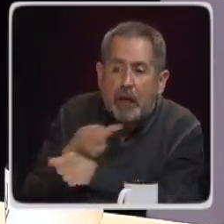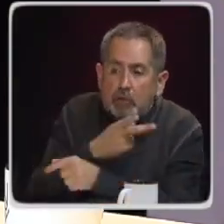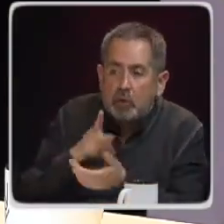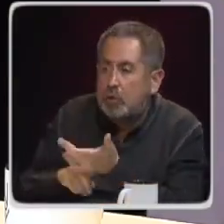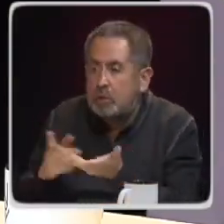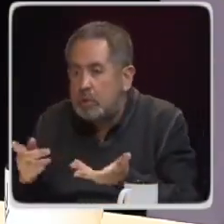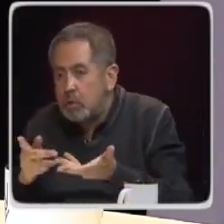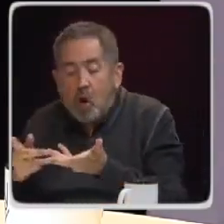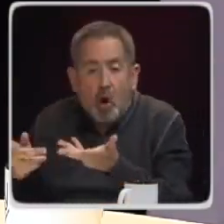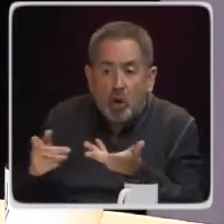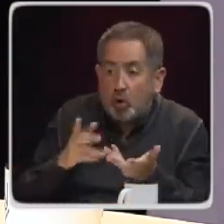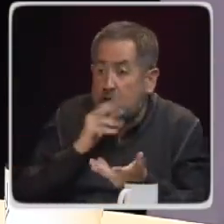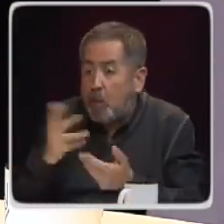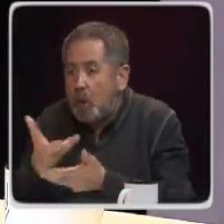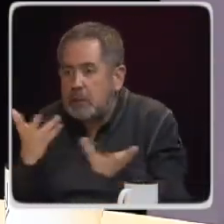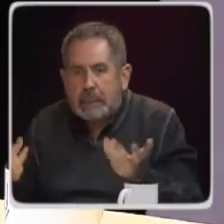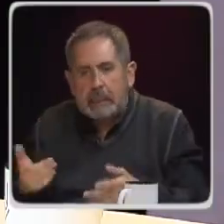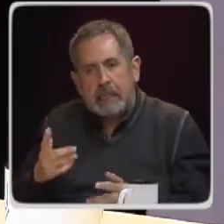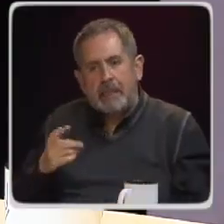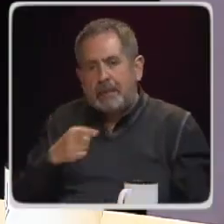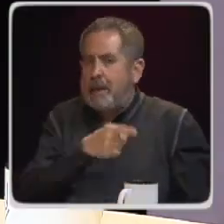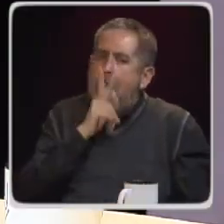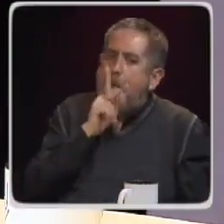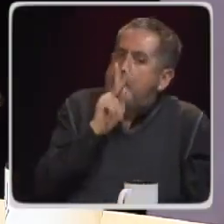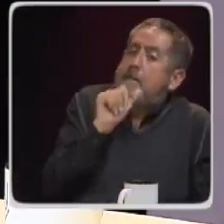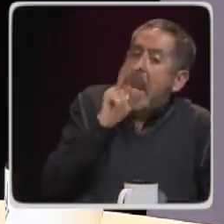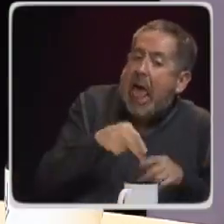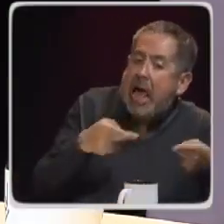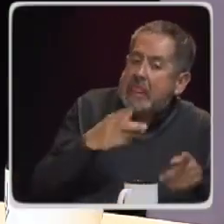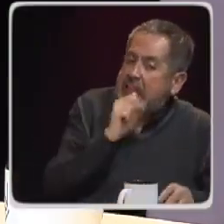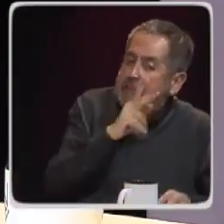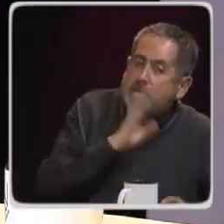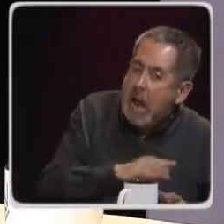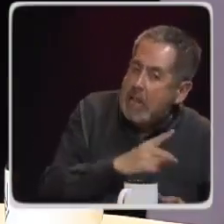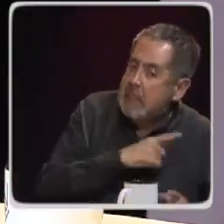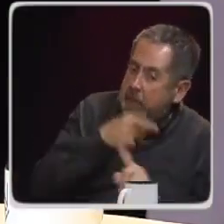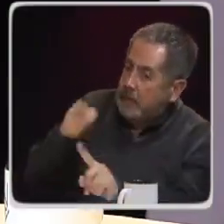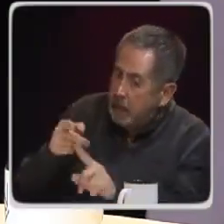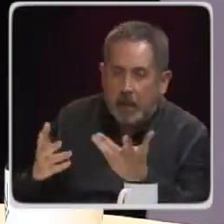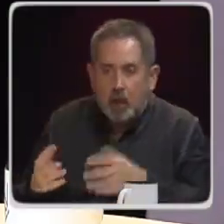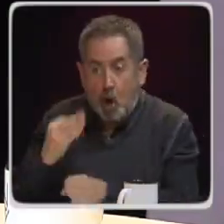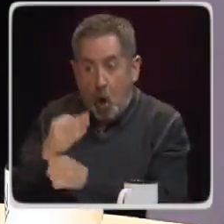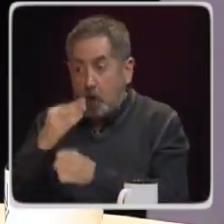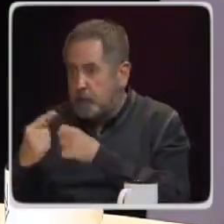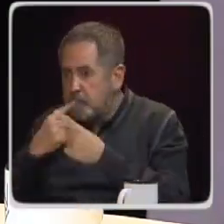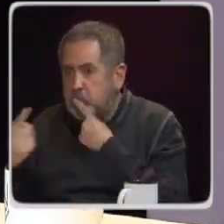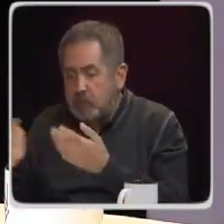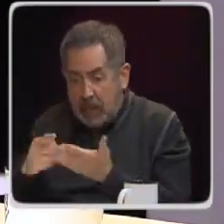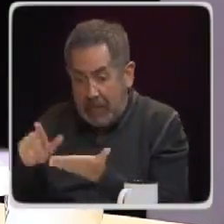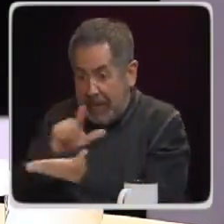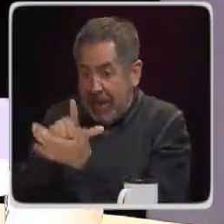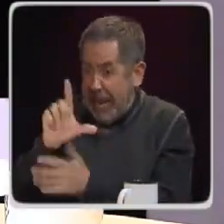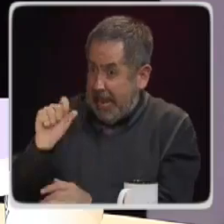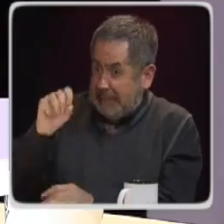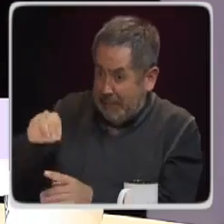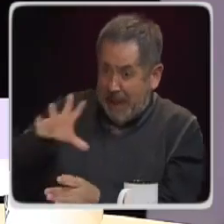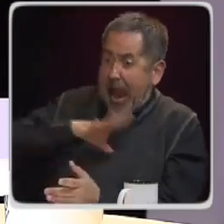Para la consulta que se está organizando en Cámara de Diputados y que también en Cámara de Senadores, esto es muy bueno